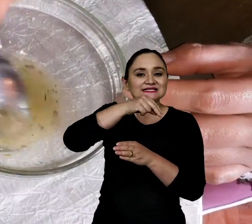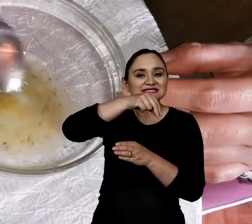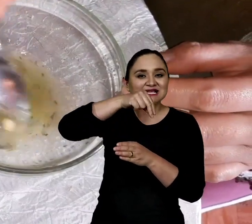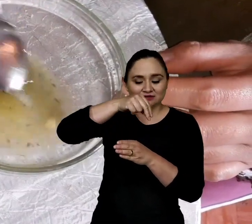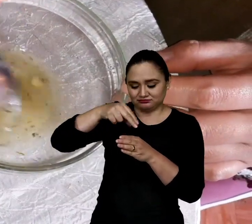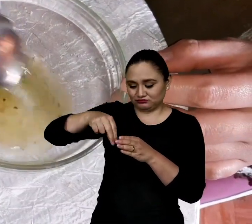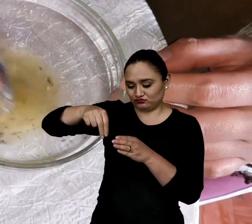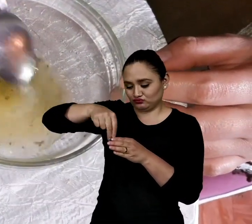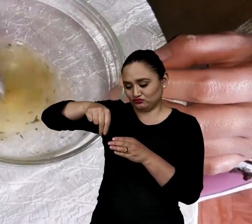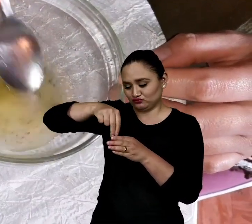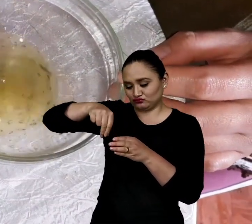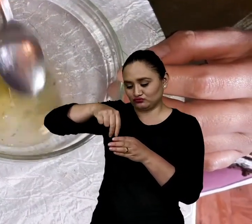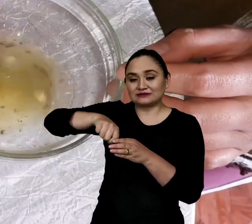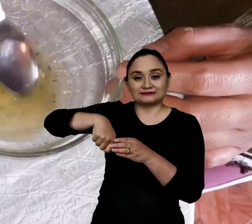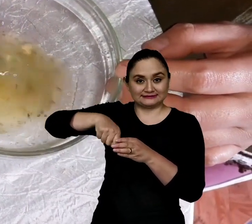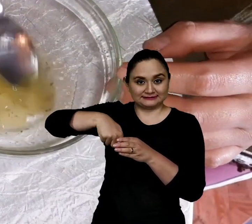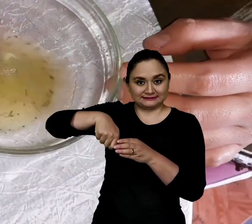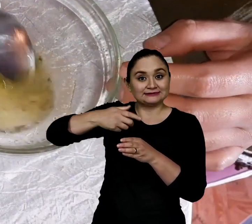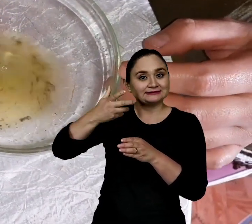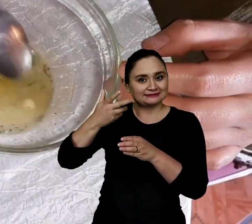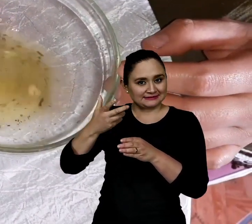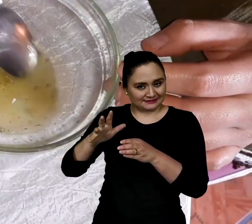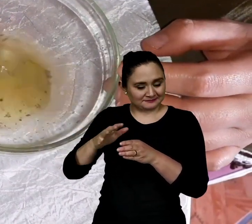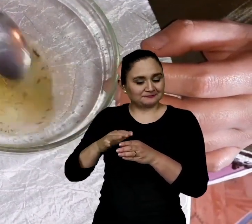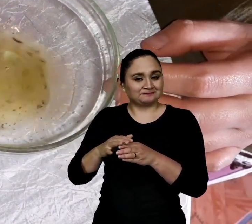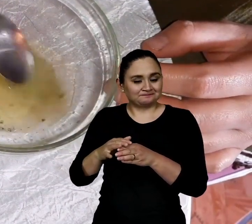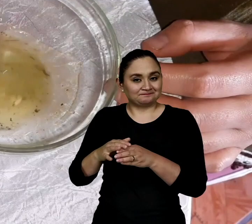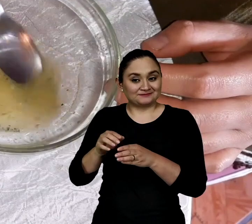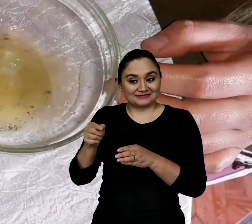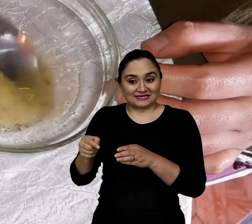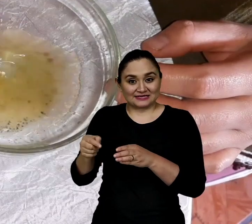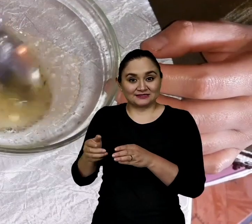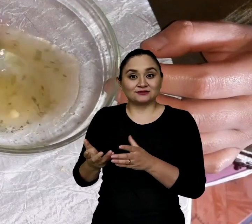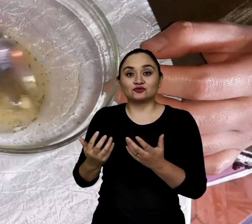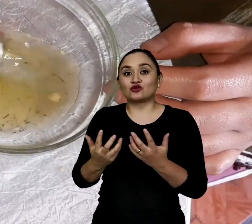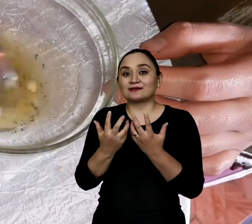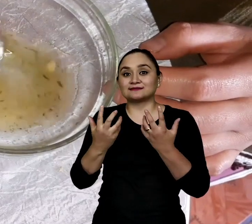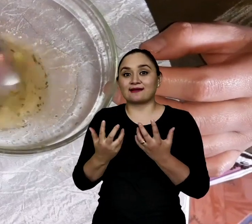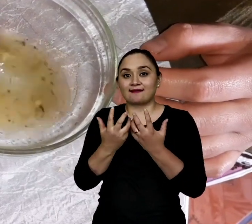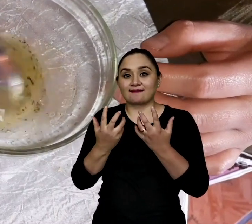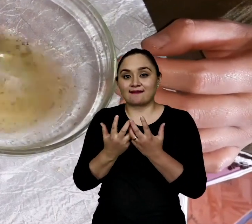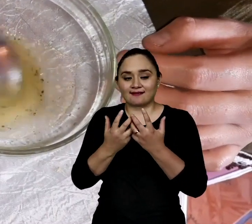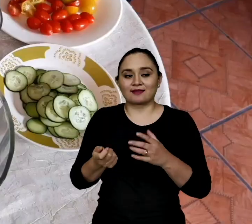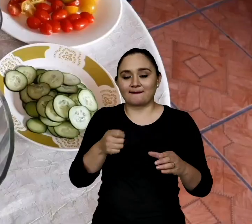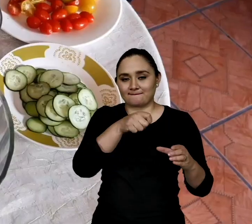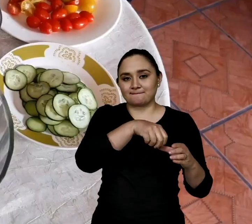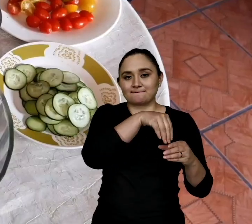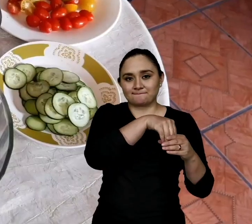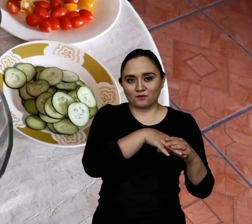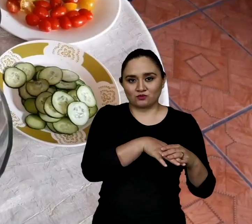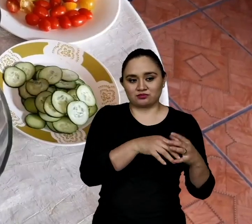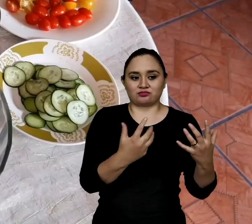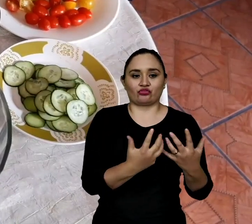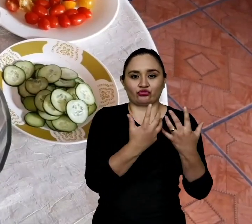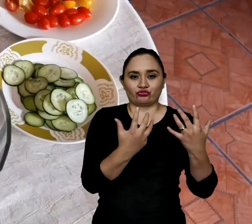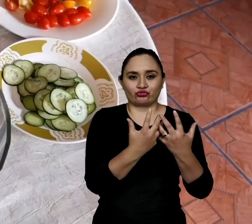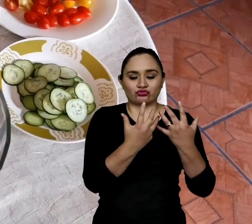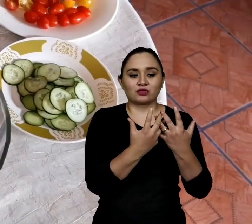Y esto vamos a colocar sobre la ensalada para que no se oxide la jícama. La